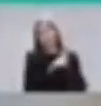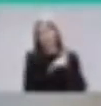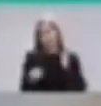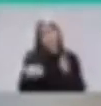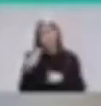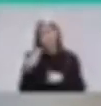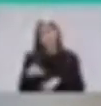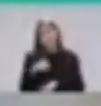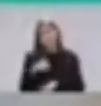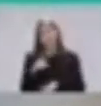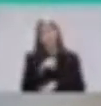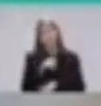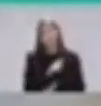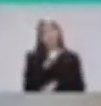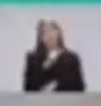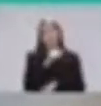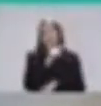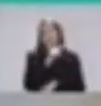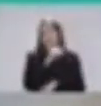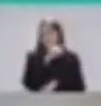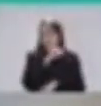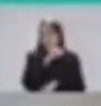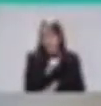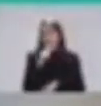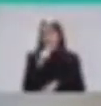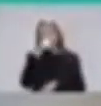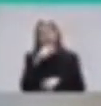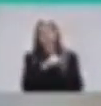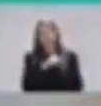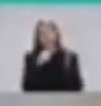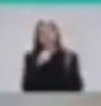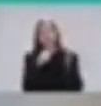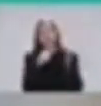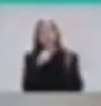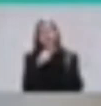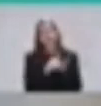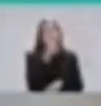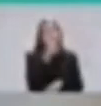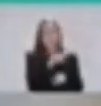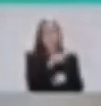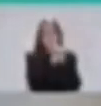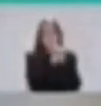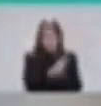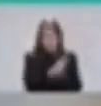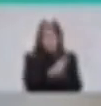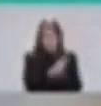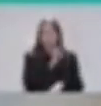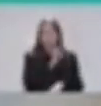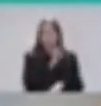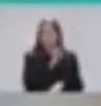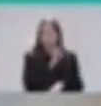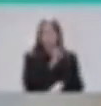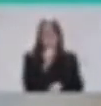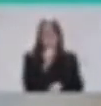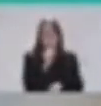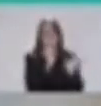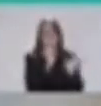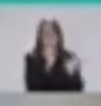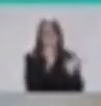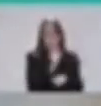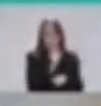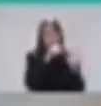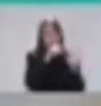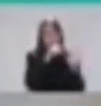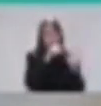Transparencia en la sección de solicitudes, acceso a la información. Una vez configurado el usuario, se